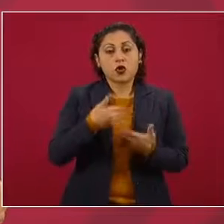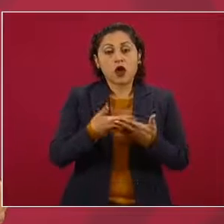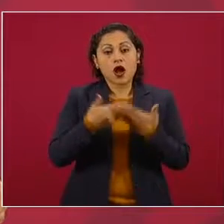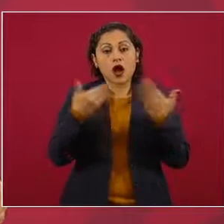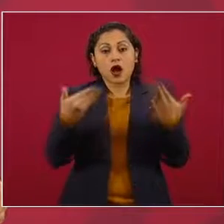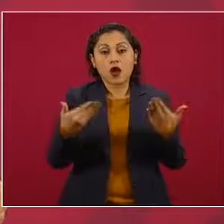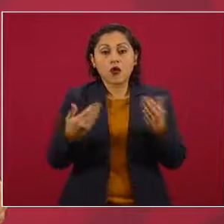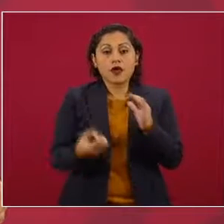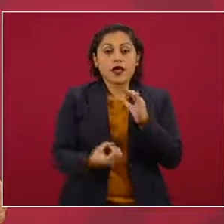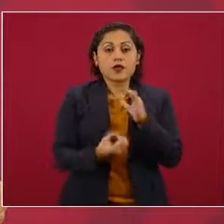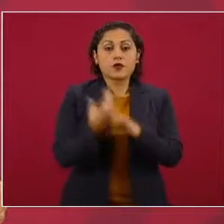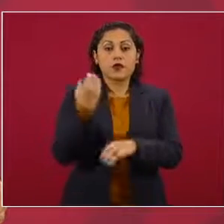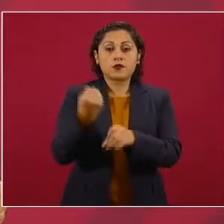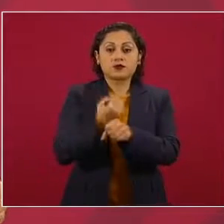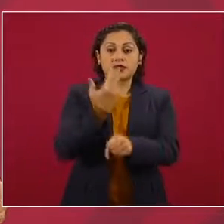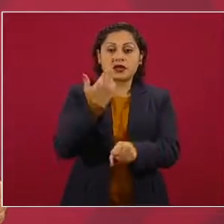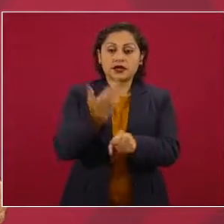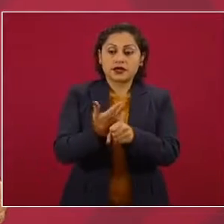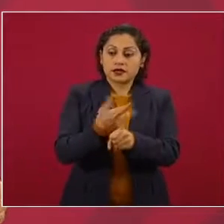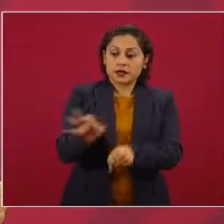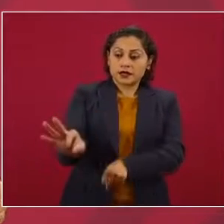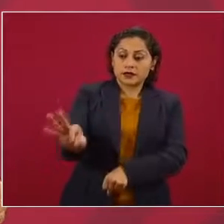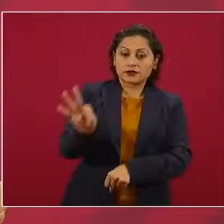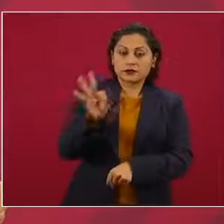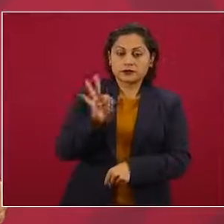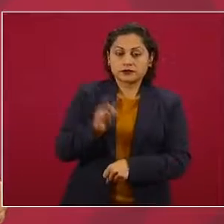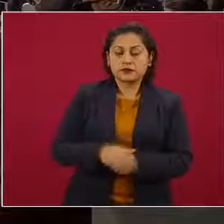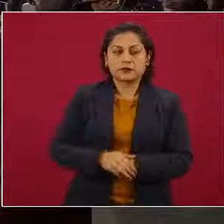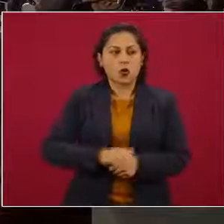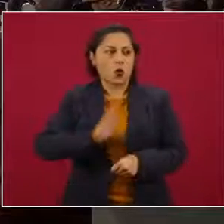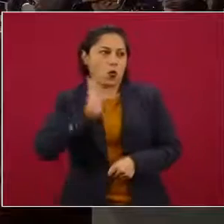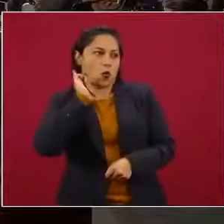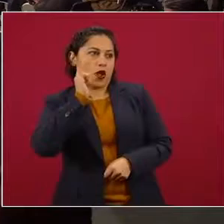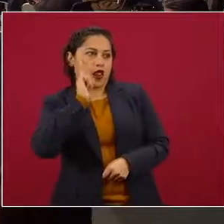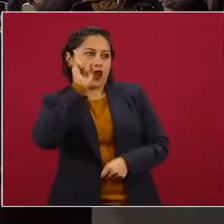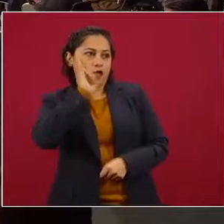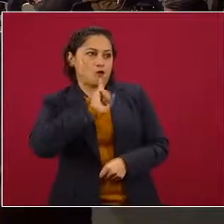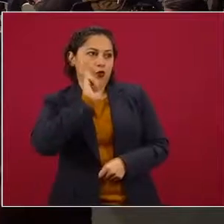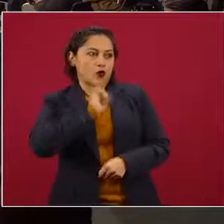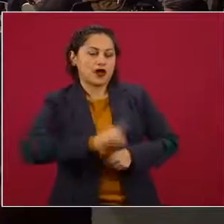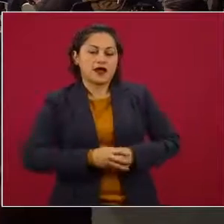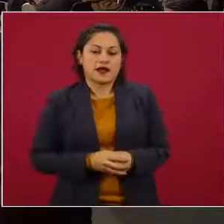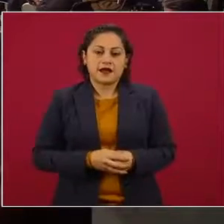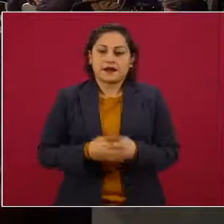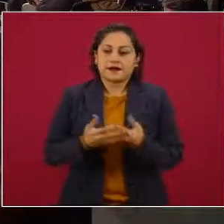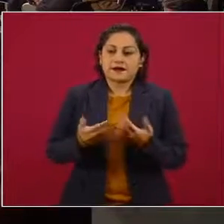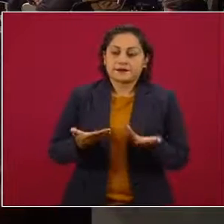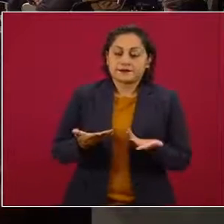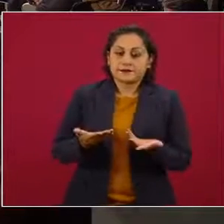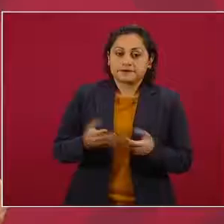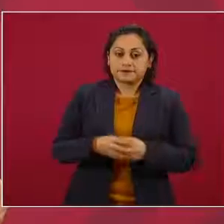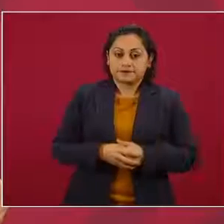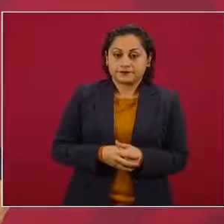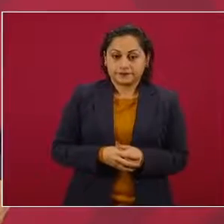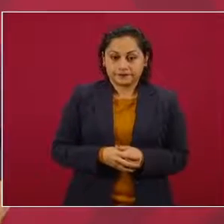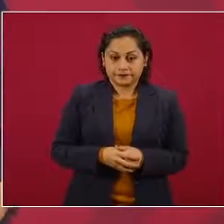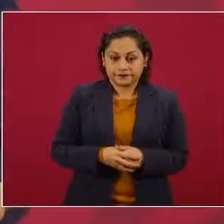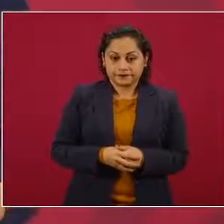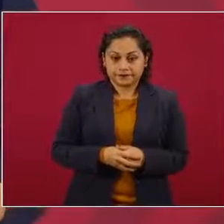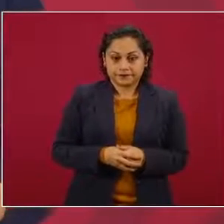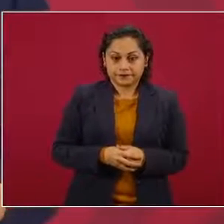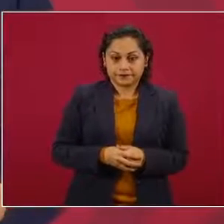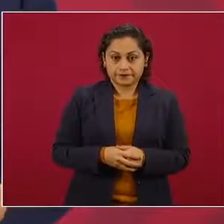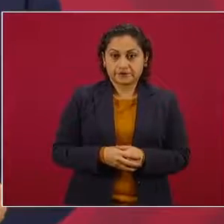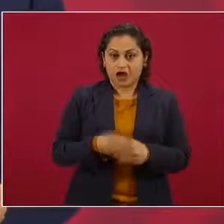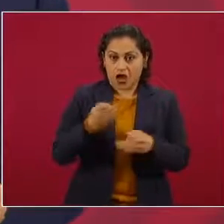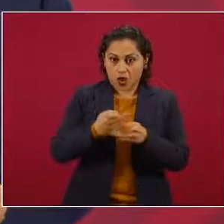nuevo secretario de, ojalá sea una mujer, Seguridad Pública, y de una vez,